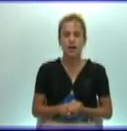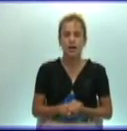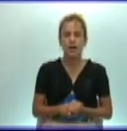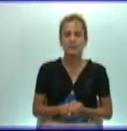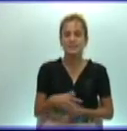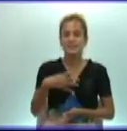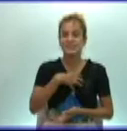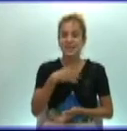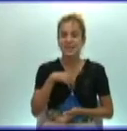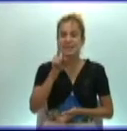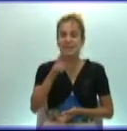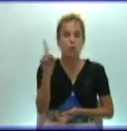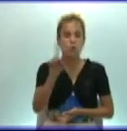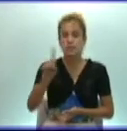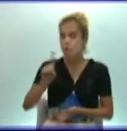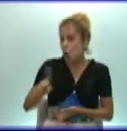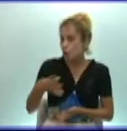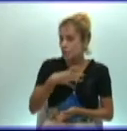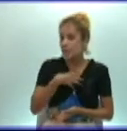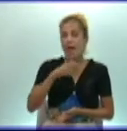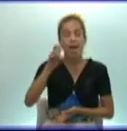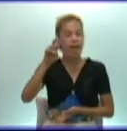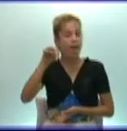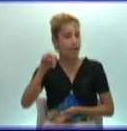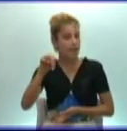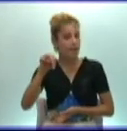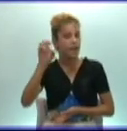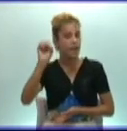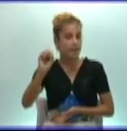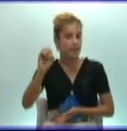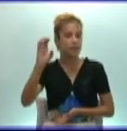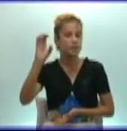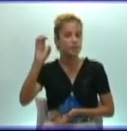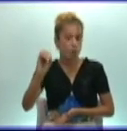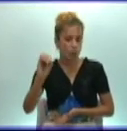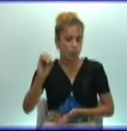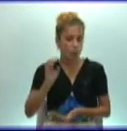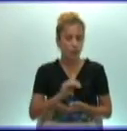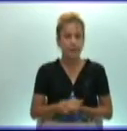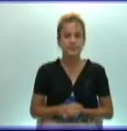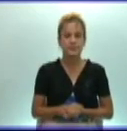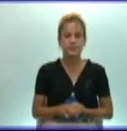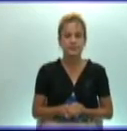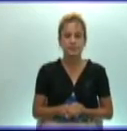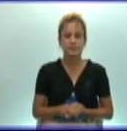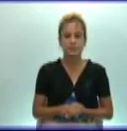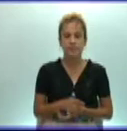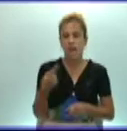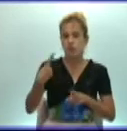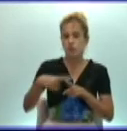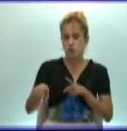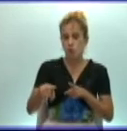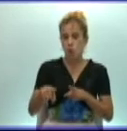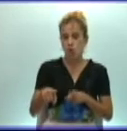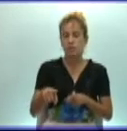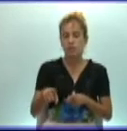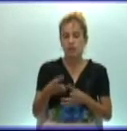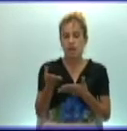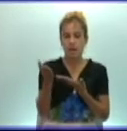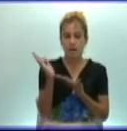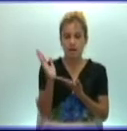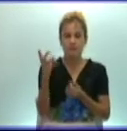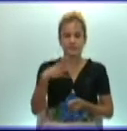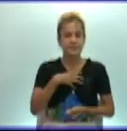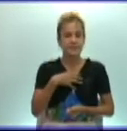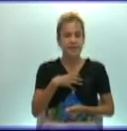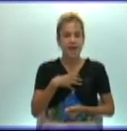llevan tilde cuando no terminan en N, ni en S ni en vocal. Y las esdrújulas